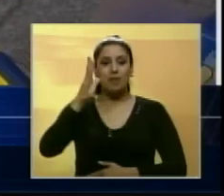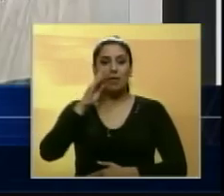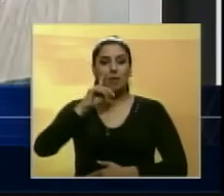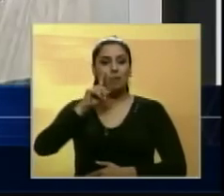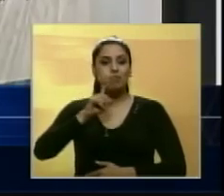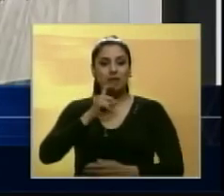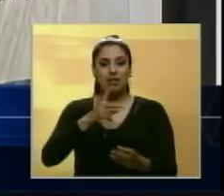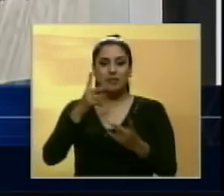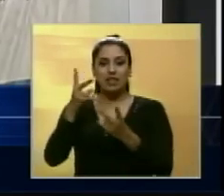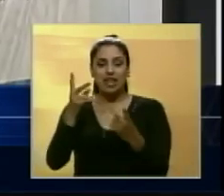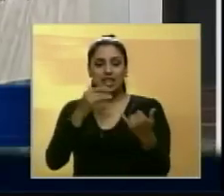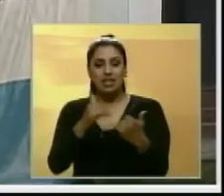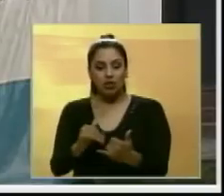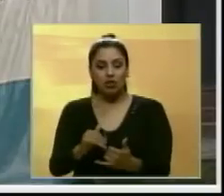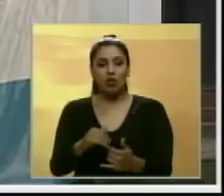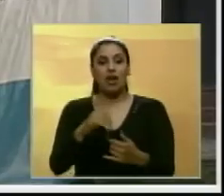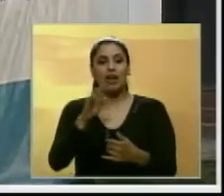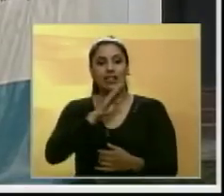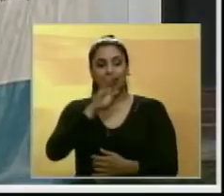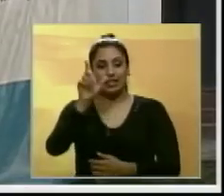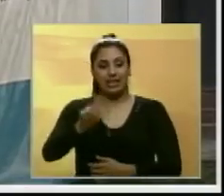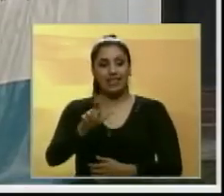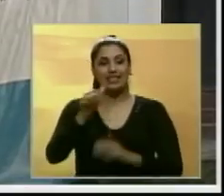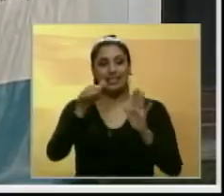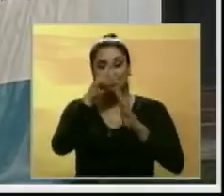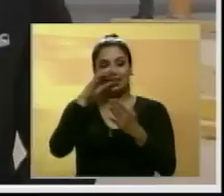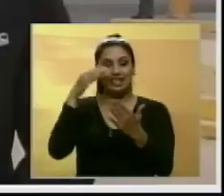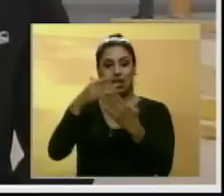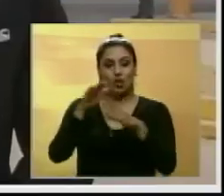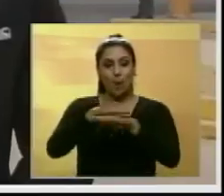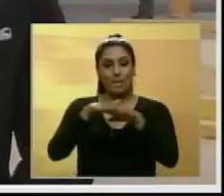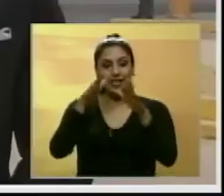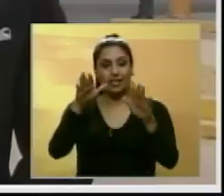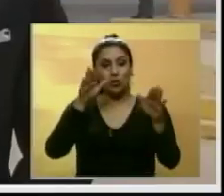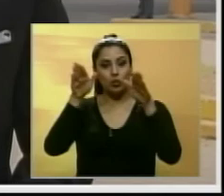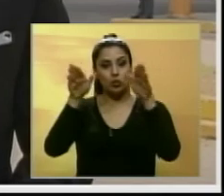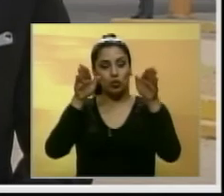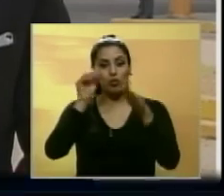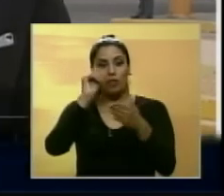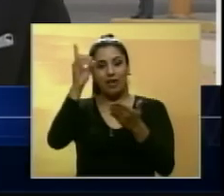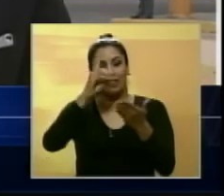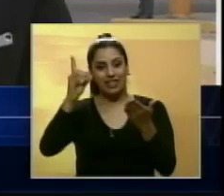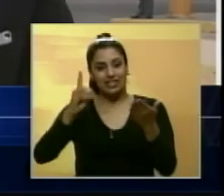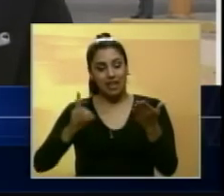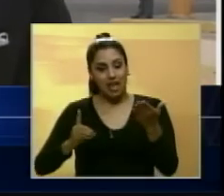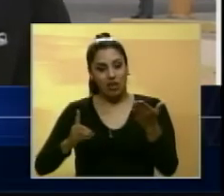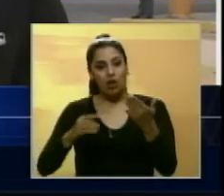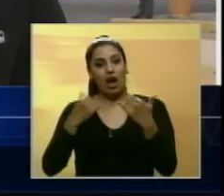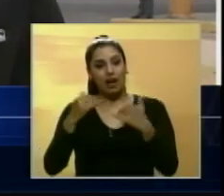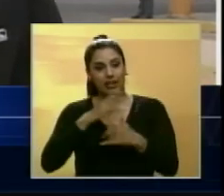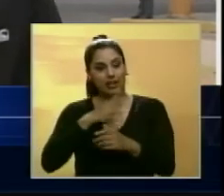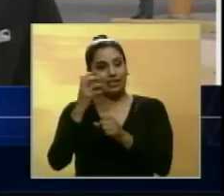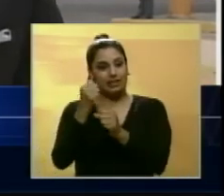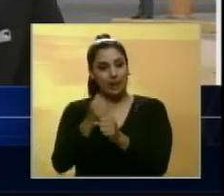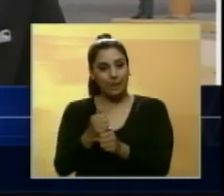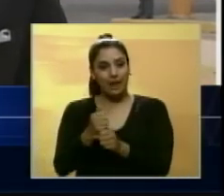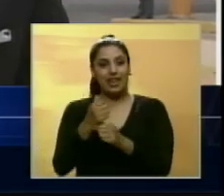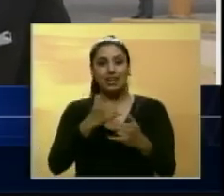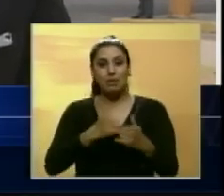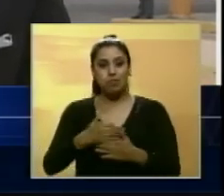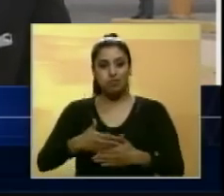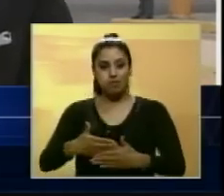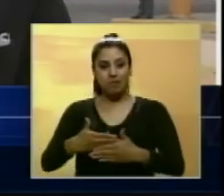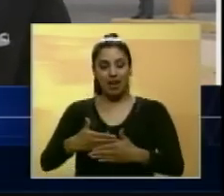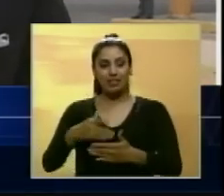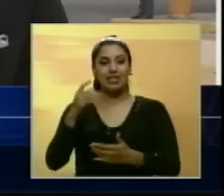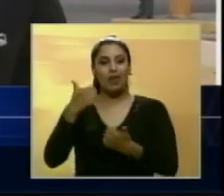su vida. Elio Sierra tenía 6 años trabajando en el Ministerio de Turismo como diseñador gráfico. Estaba esperando un hijo con su